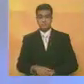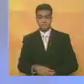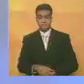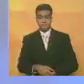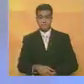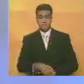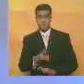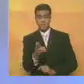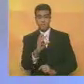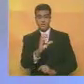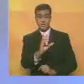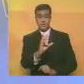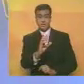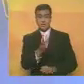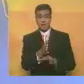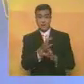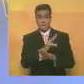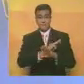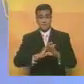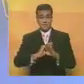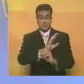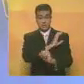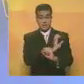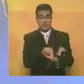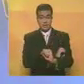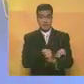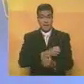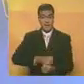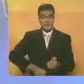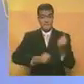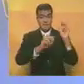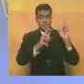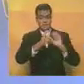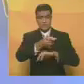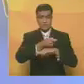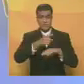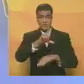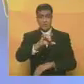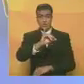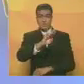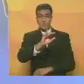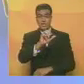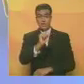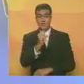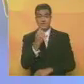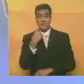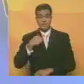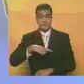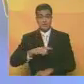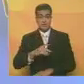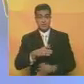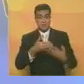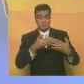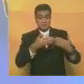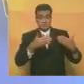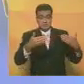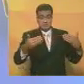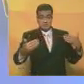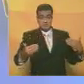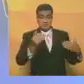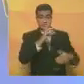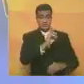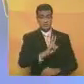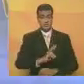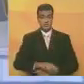Humberto Calderón berti ex ministro de energía y Minas opinó que el nuevo gobierno de Libia va a tener una posición de distanciamiento con el estado